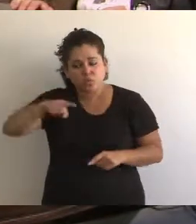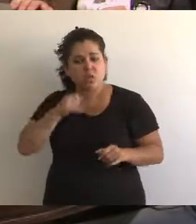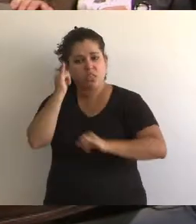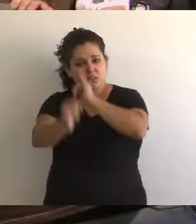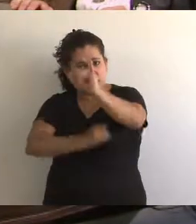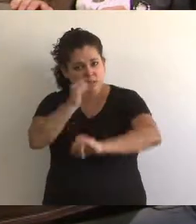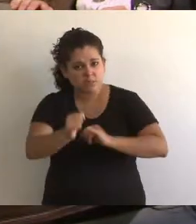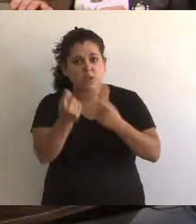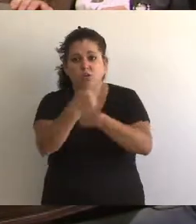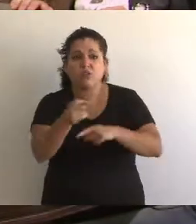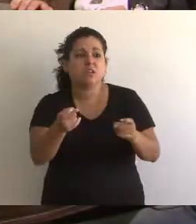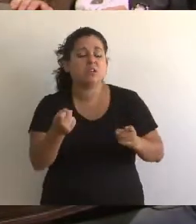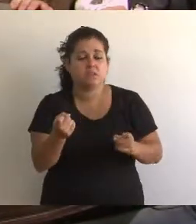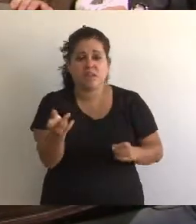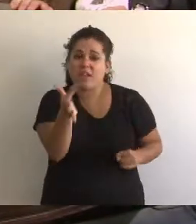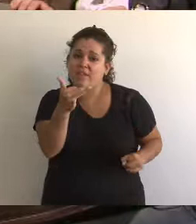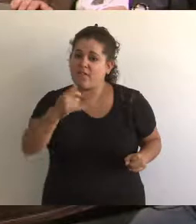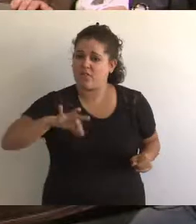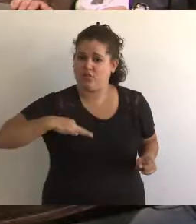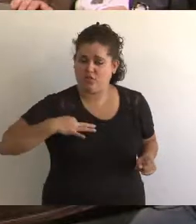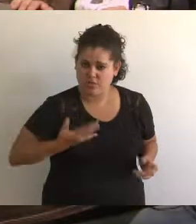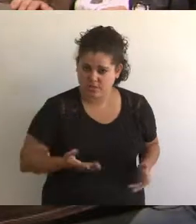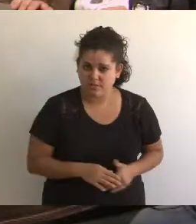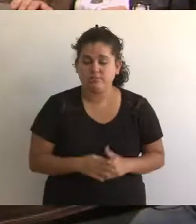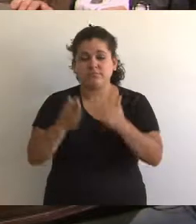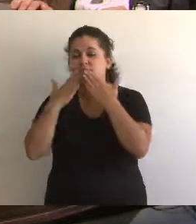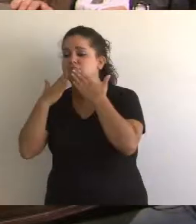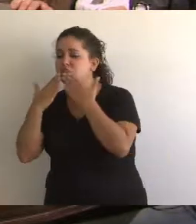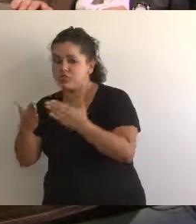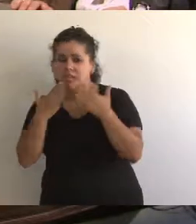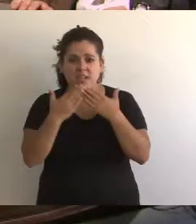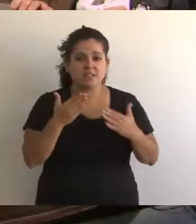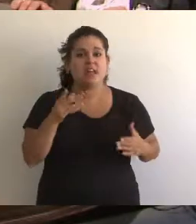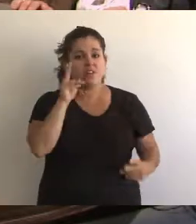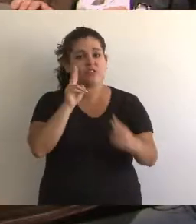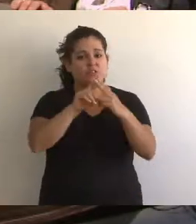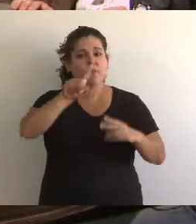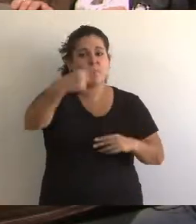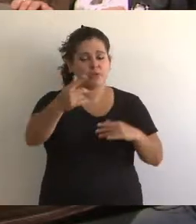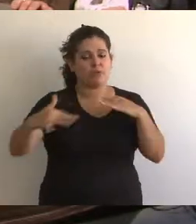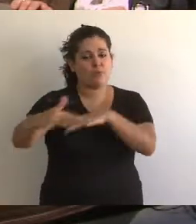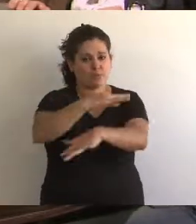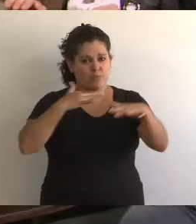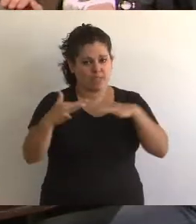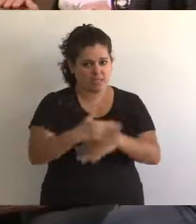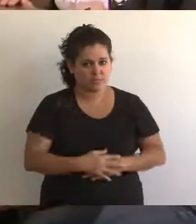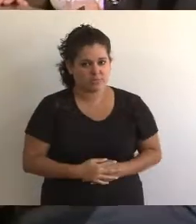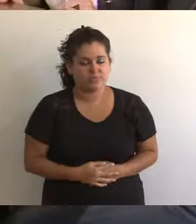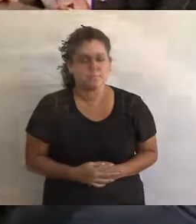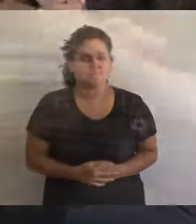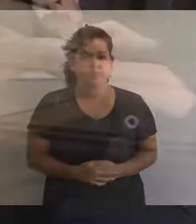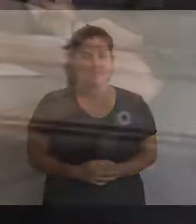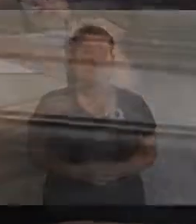ustedes aquellas cosas que necesitan en la vida de todos los días. Así que muy amable. Nosotros nos reencontramos en los próximos Pasos Perdidos.